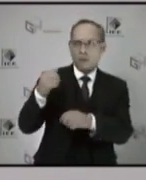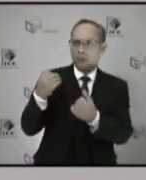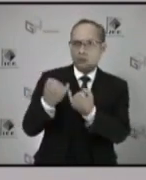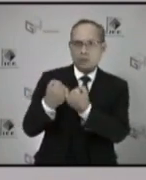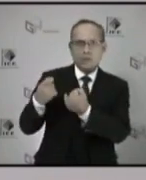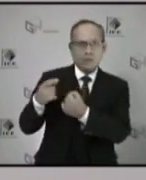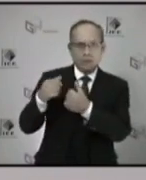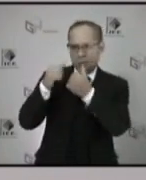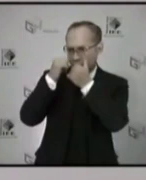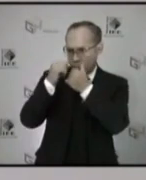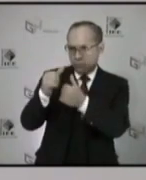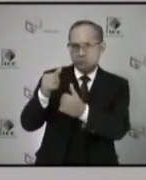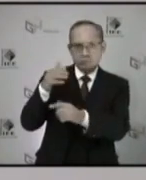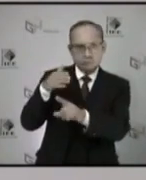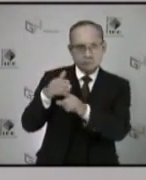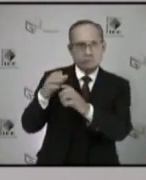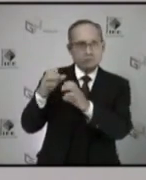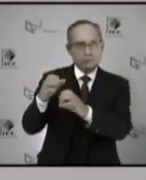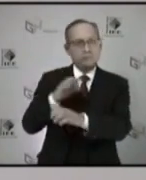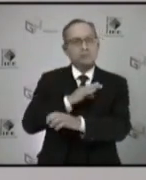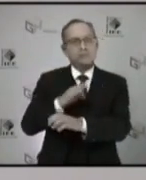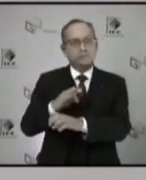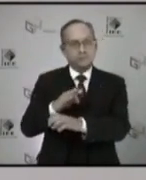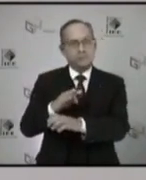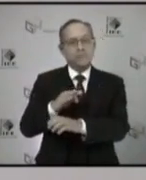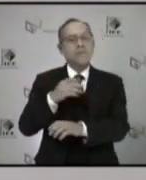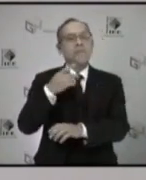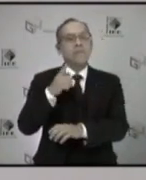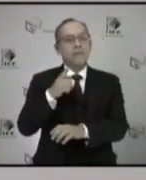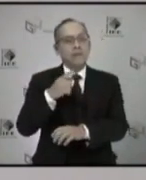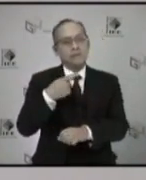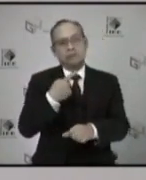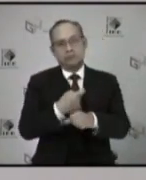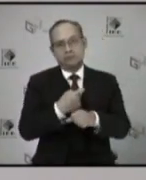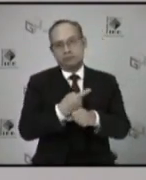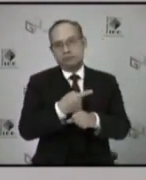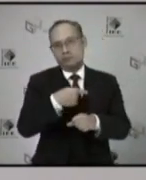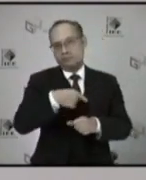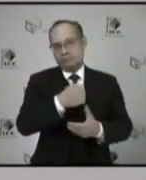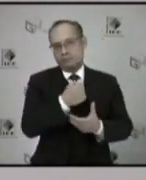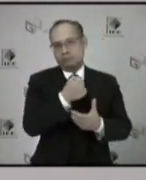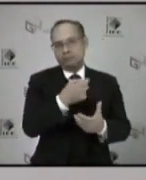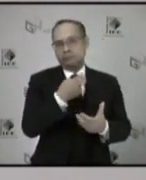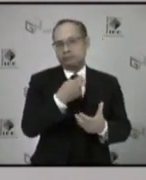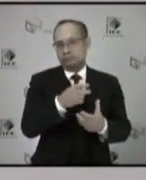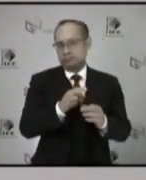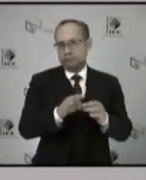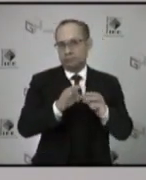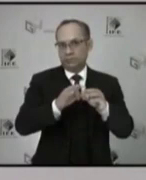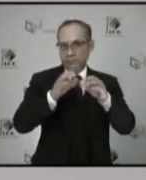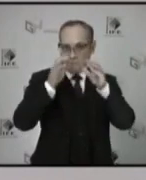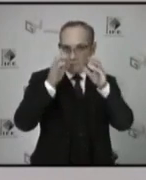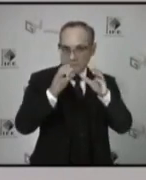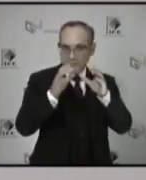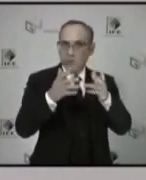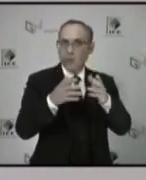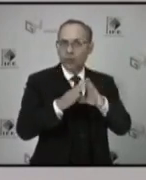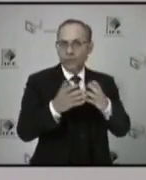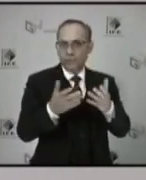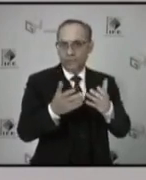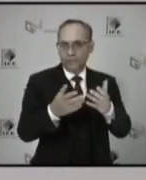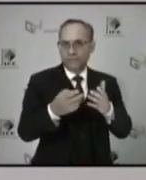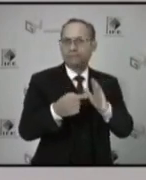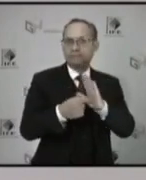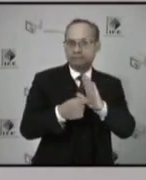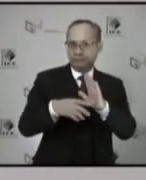públicos. Una garantía y un esfuerzo, sin duda, con el gobierno federal, es atender todos